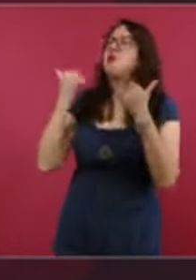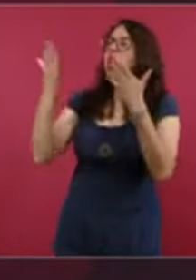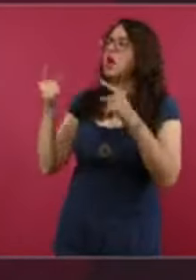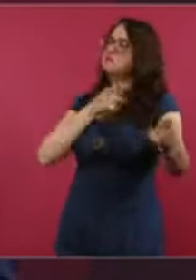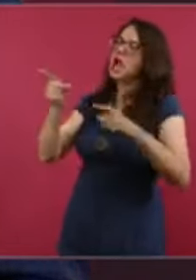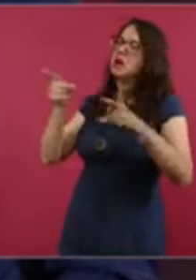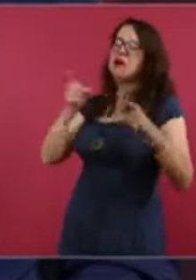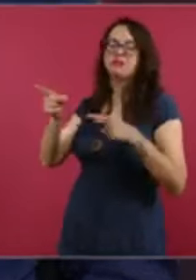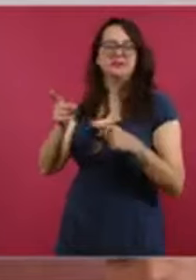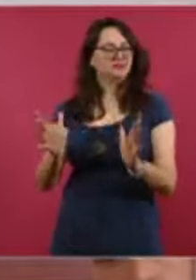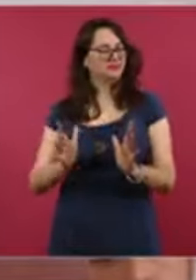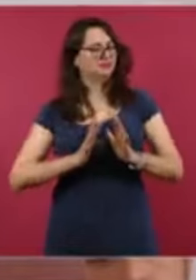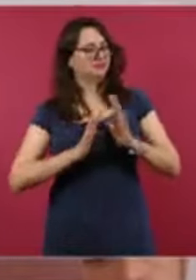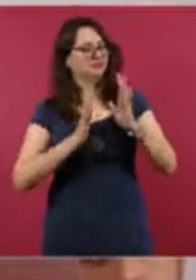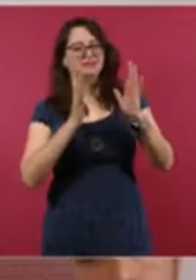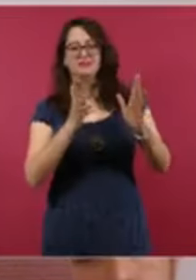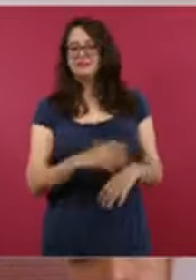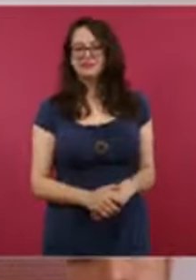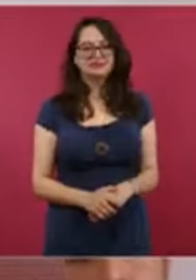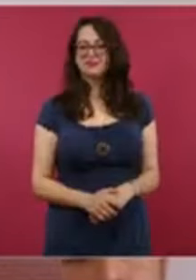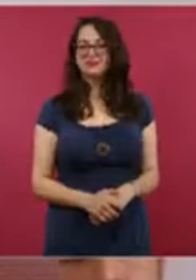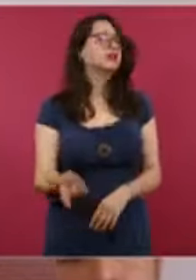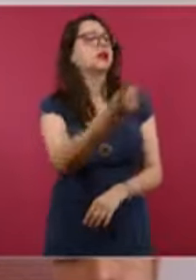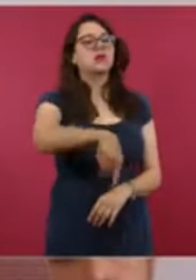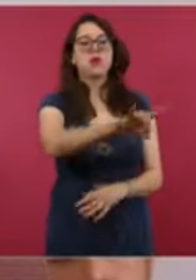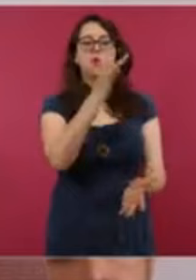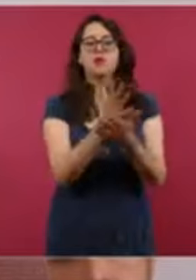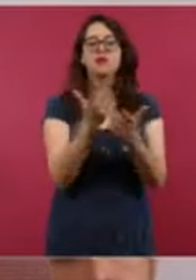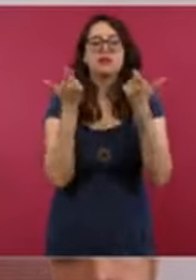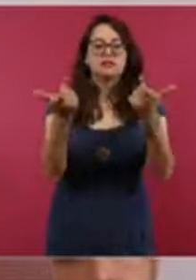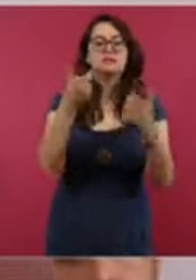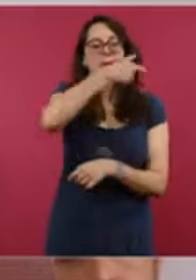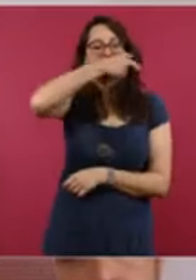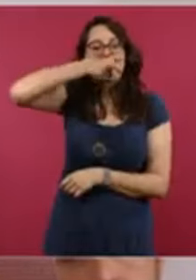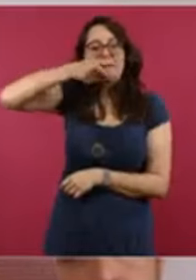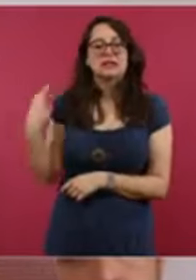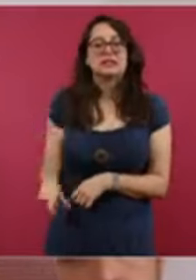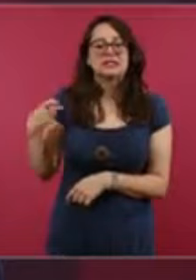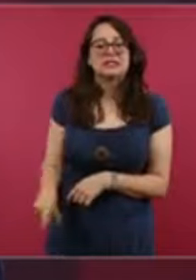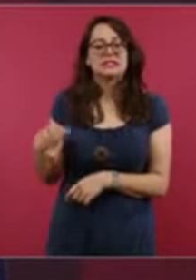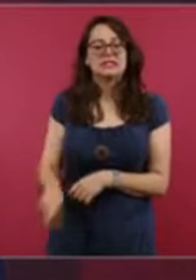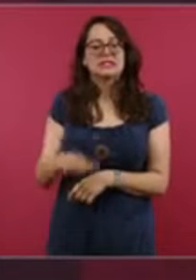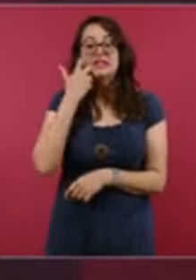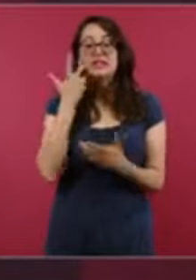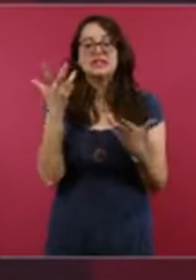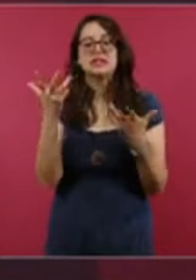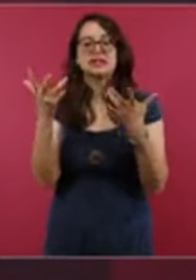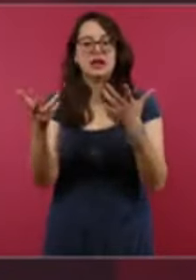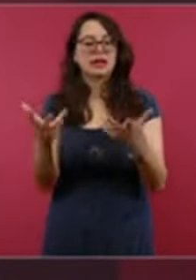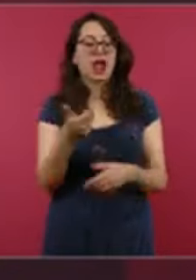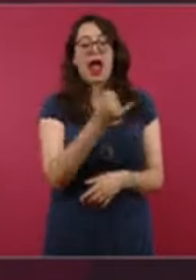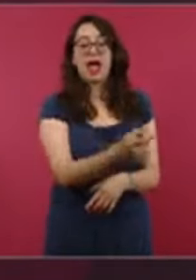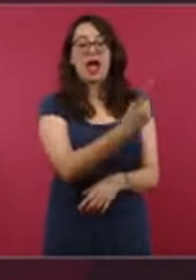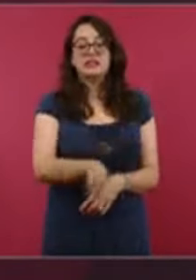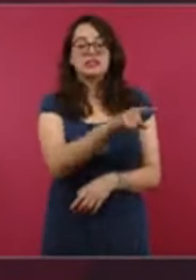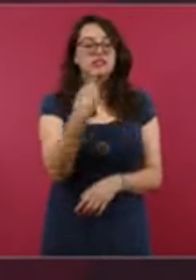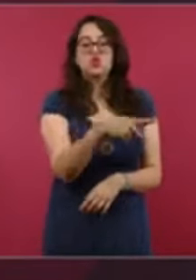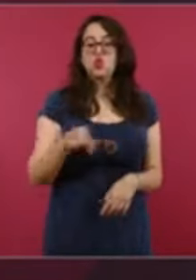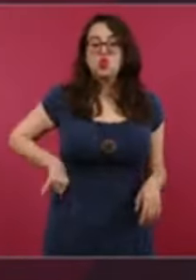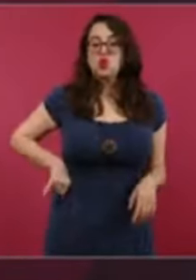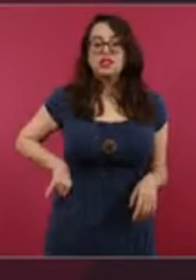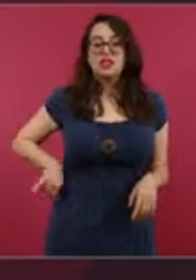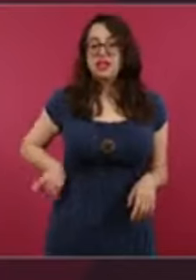su enfermedad, su ambición desmedida, por el dinero. Porque eso es lo único que les importa,